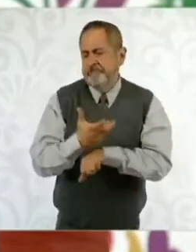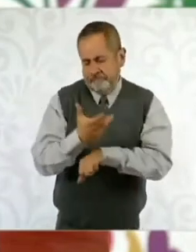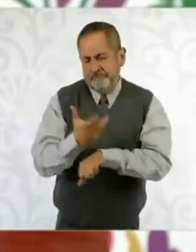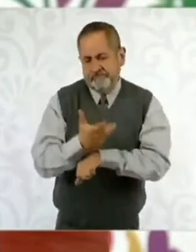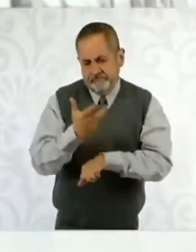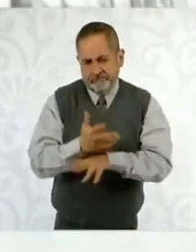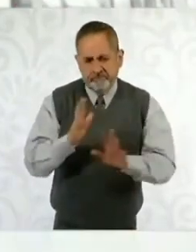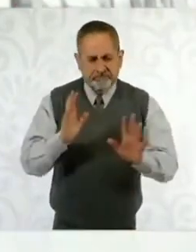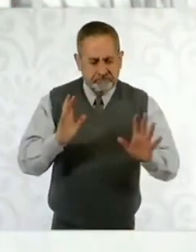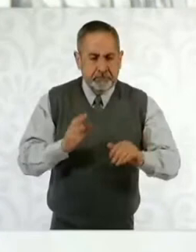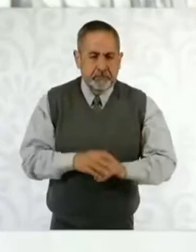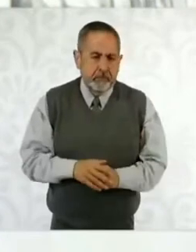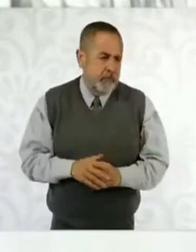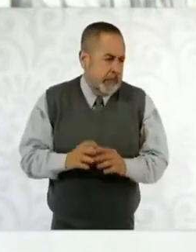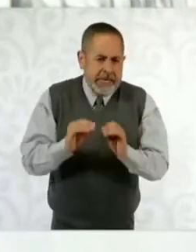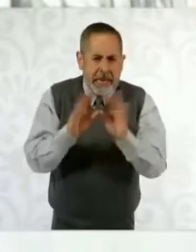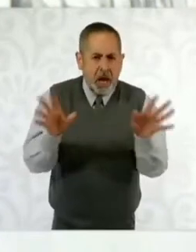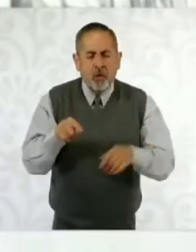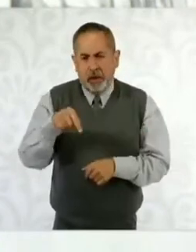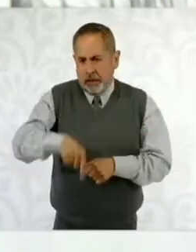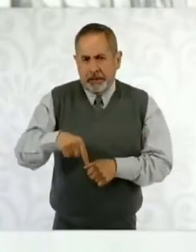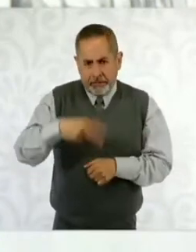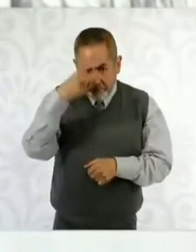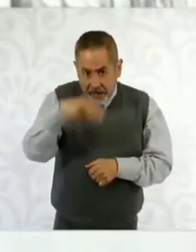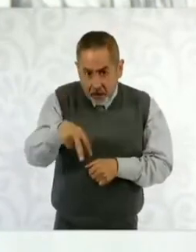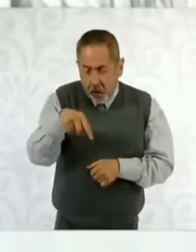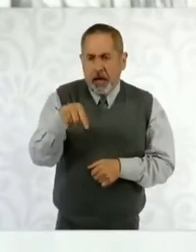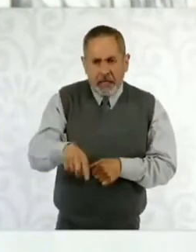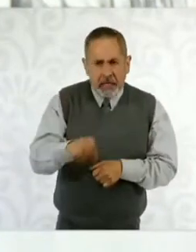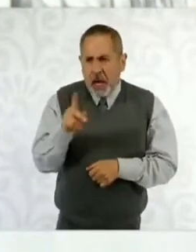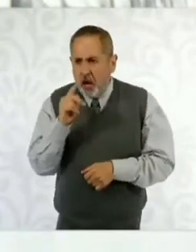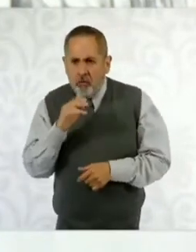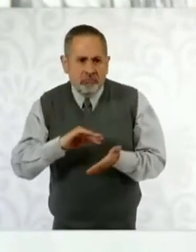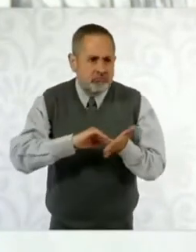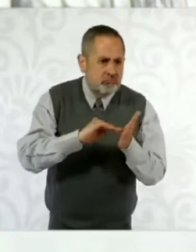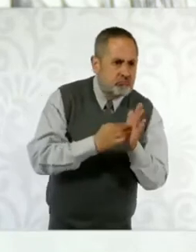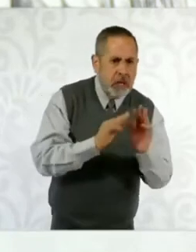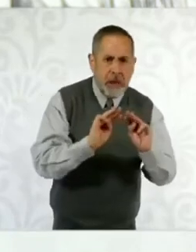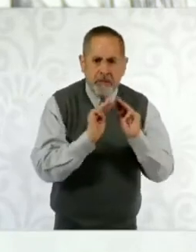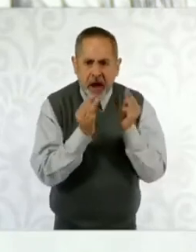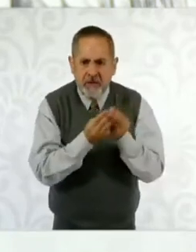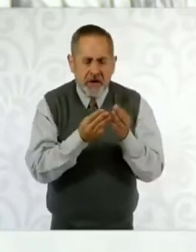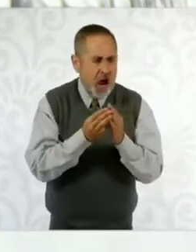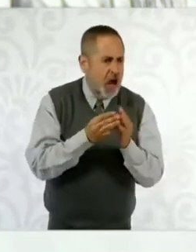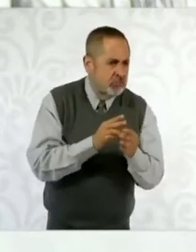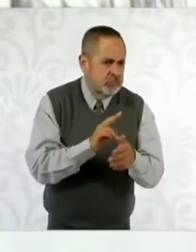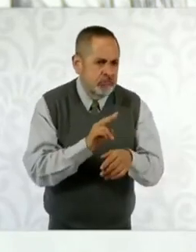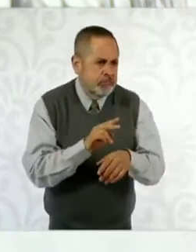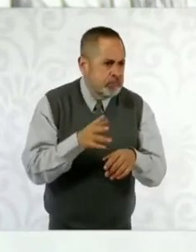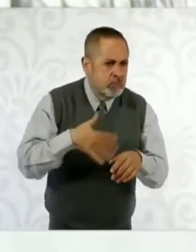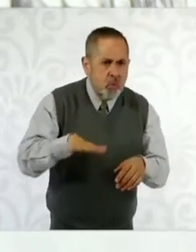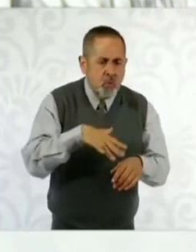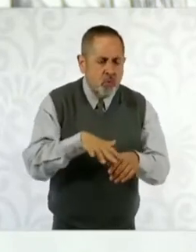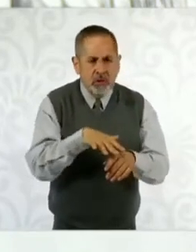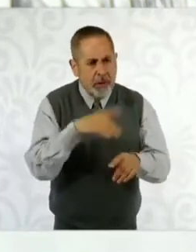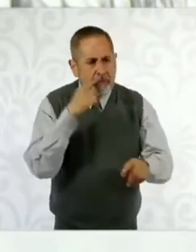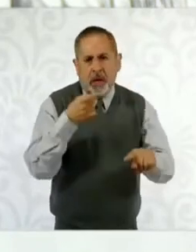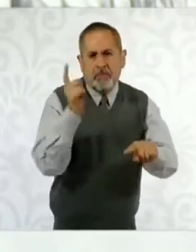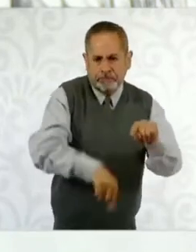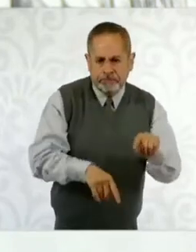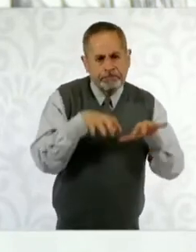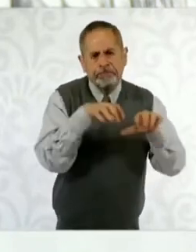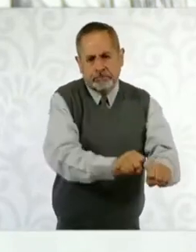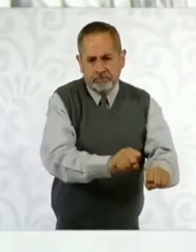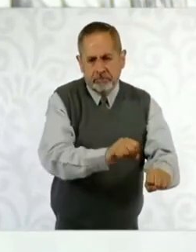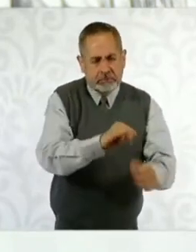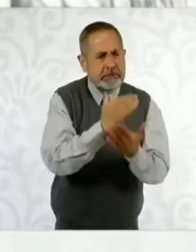Entonces, por supuesto que combatimos la delincuencia organizada y la estrategia que tenemos